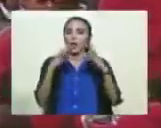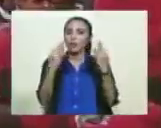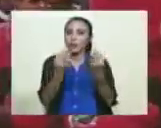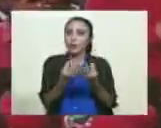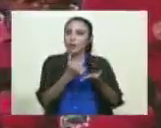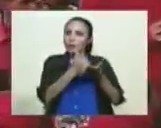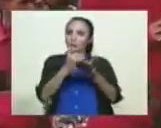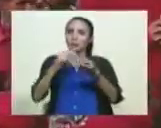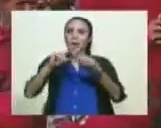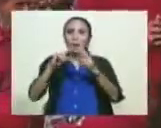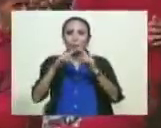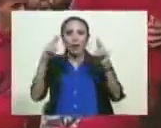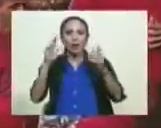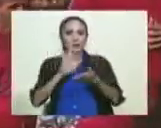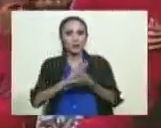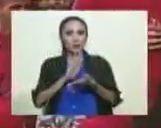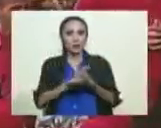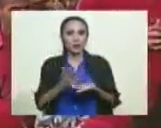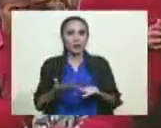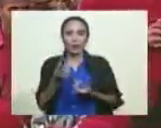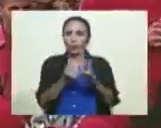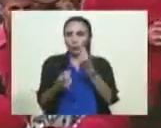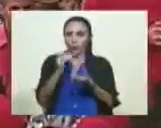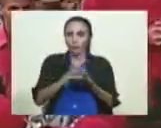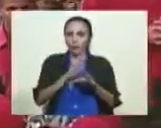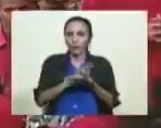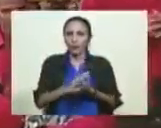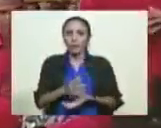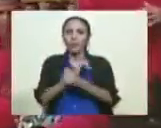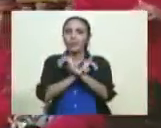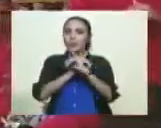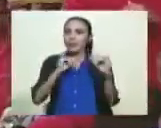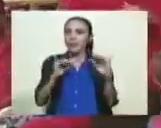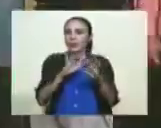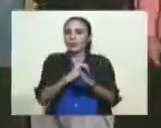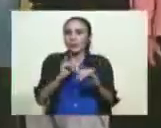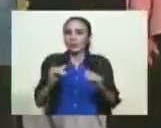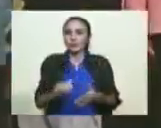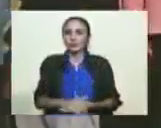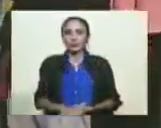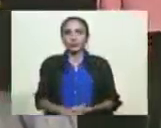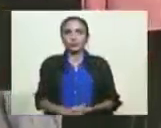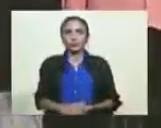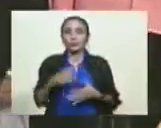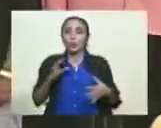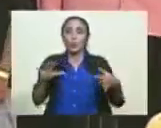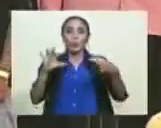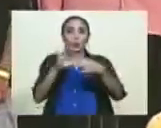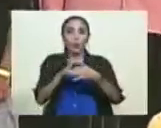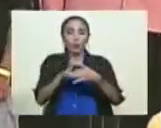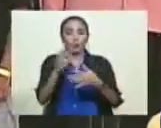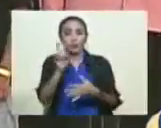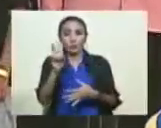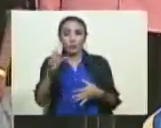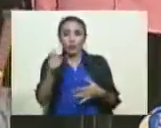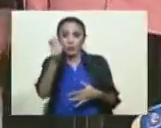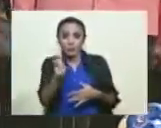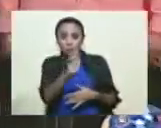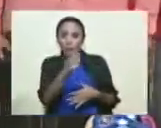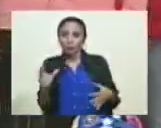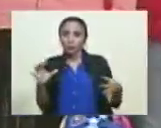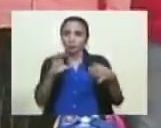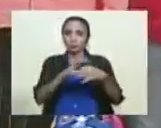paz social, la independencia económica, la unión de los venezolanos.